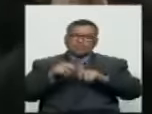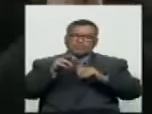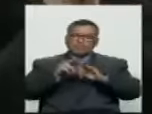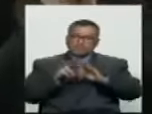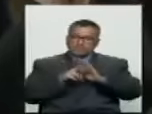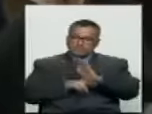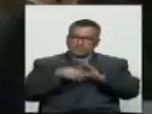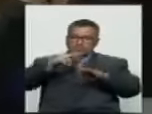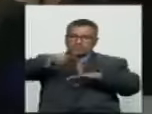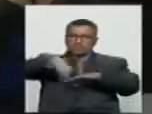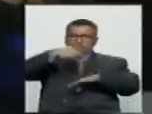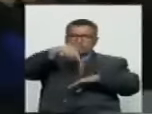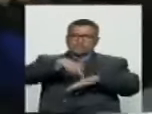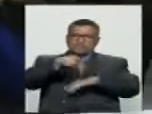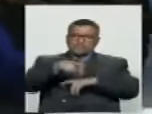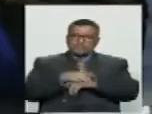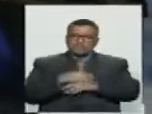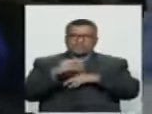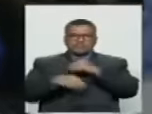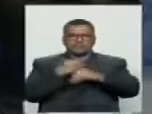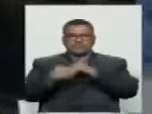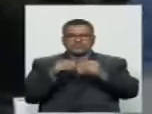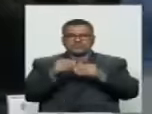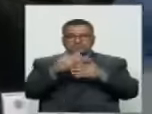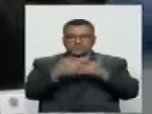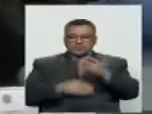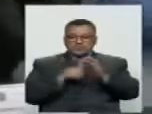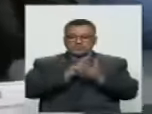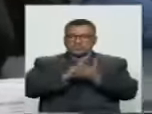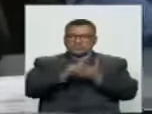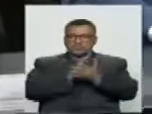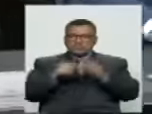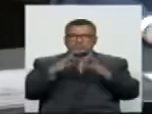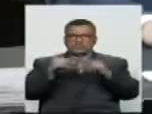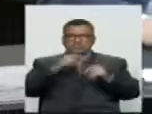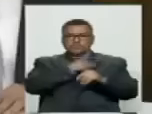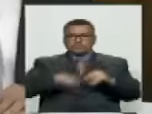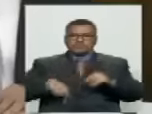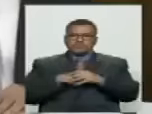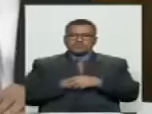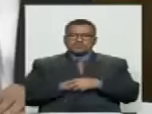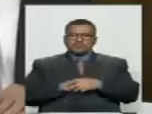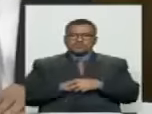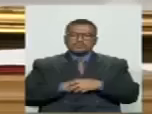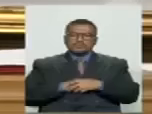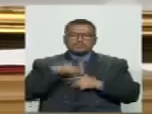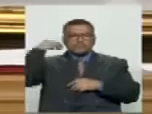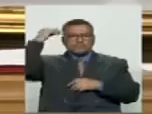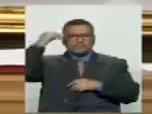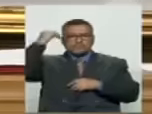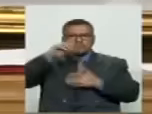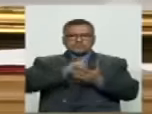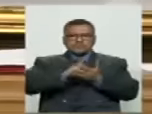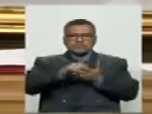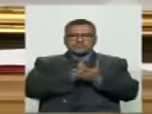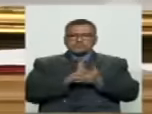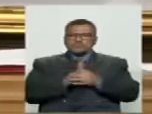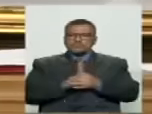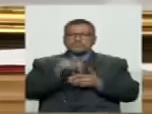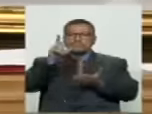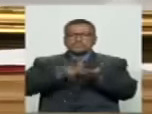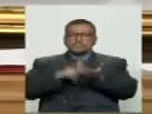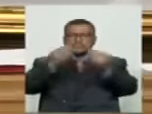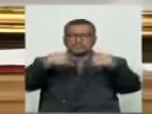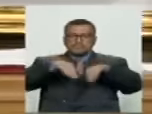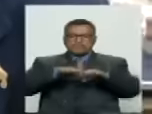el registro nacional al que hace referencia este artículo. Es todo, ciudadano presidente. En consideración al artículo,